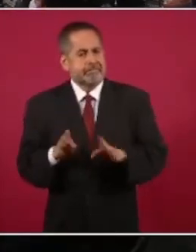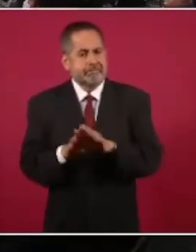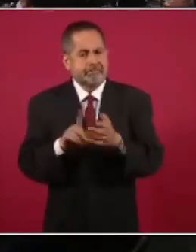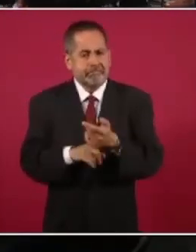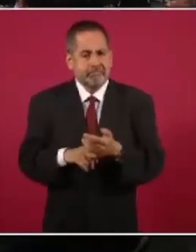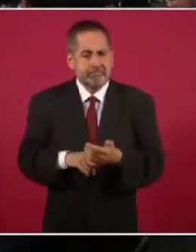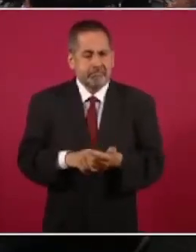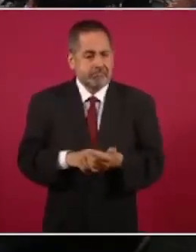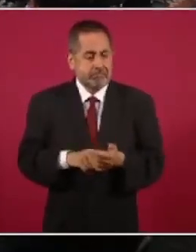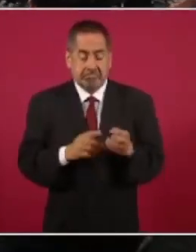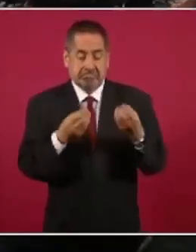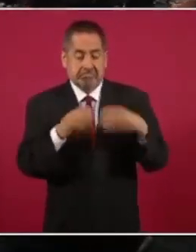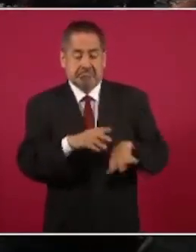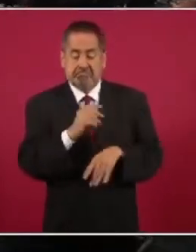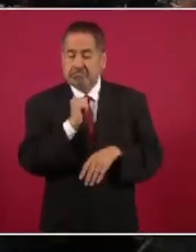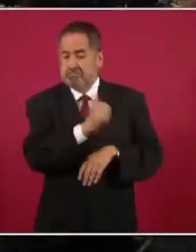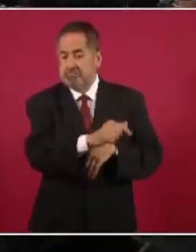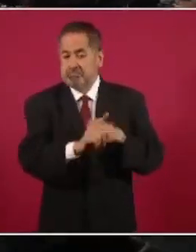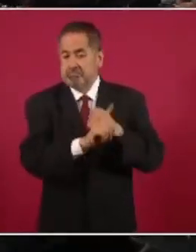y lo dejaron solo.